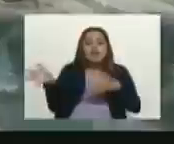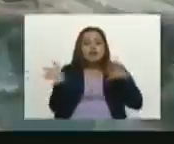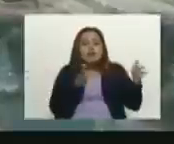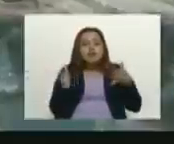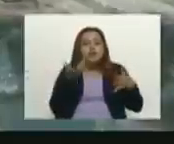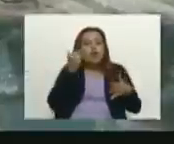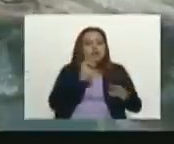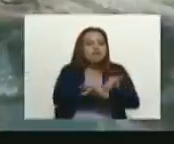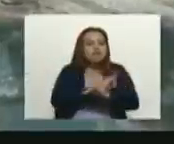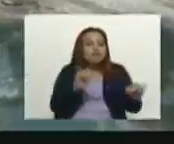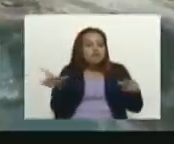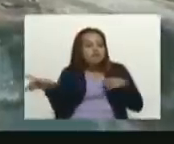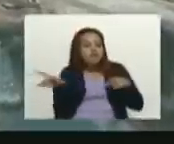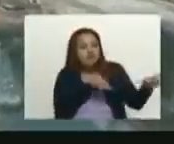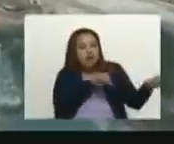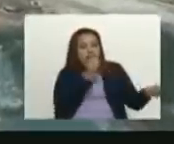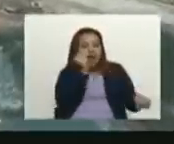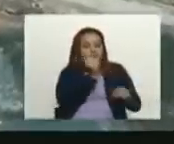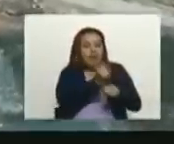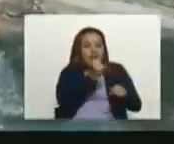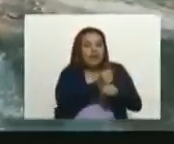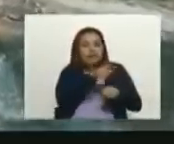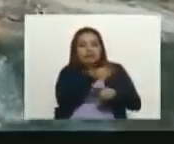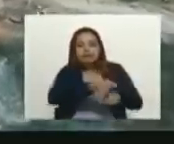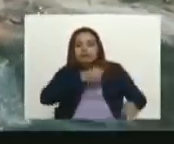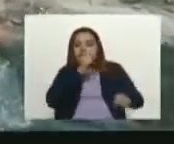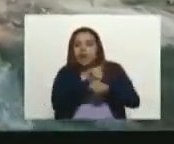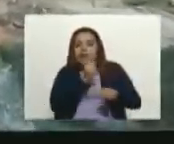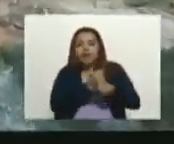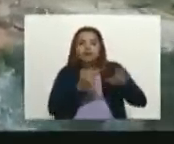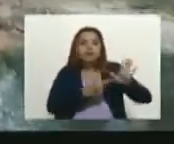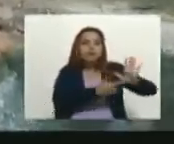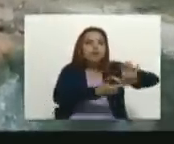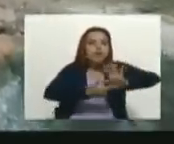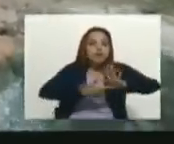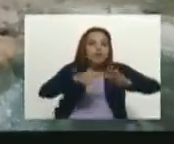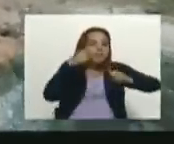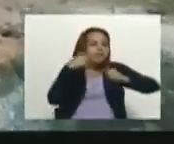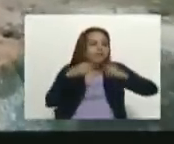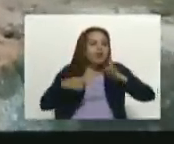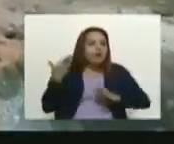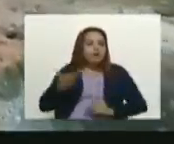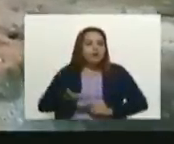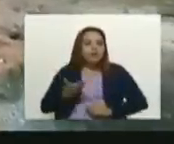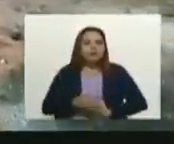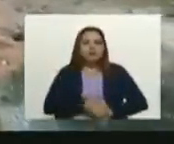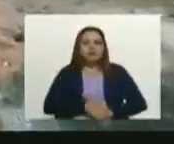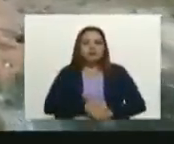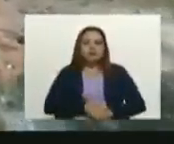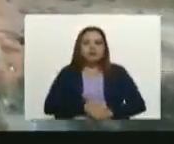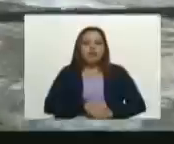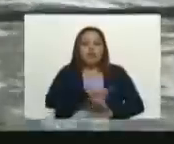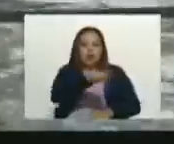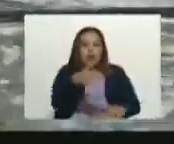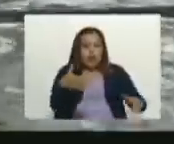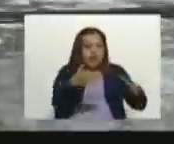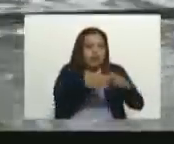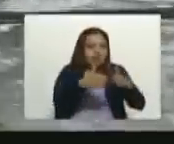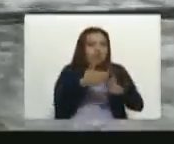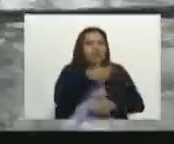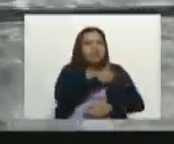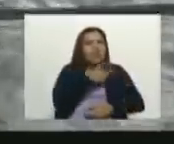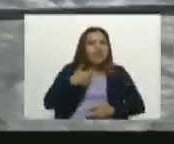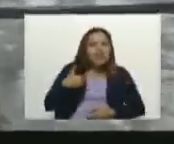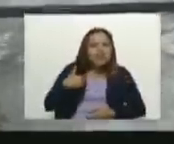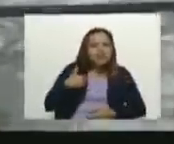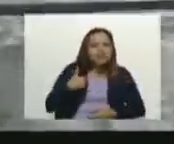terminado. Esto es una obra que magnifica muchas cosas. Contra un equipo que quiere, no